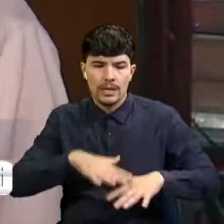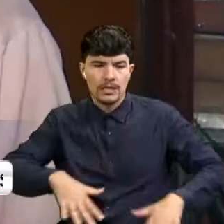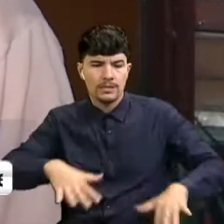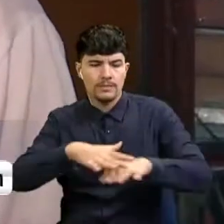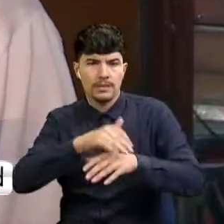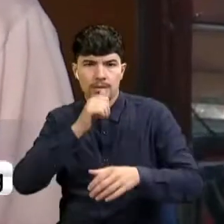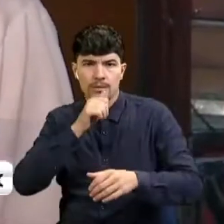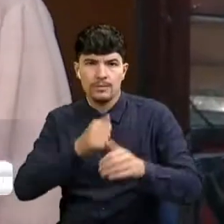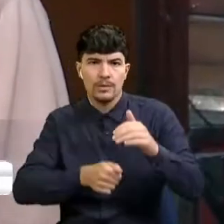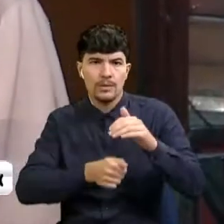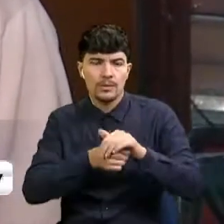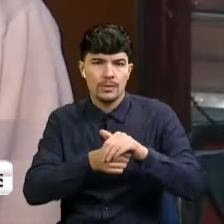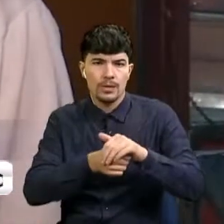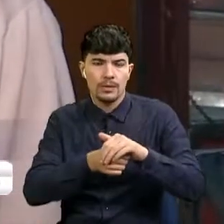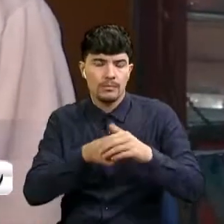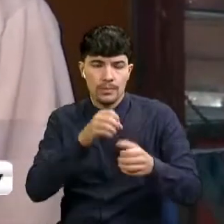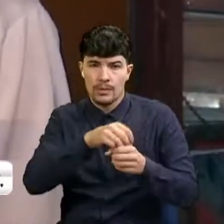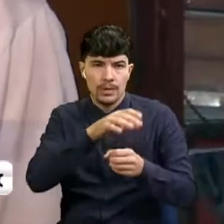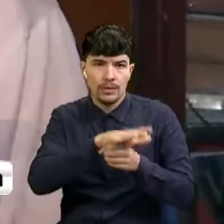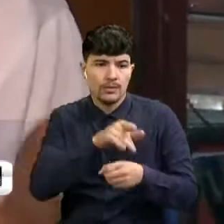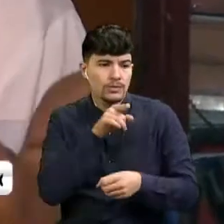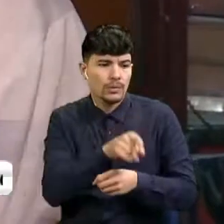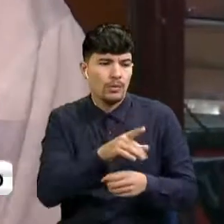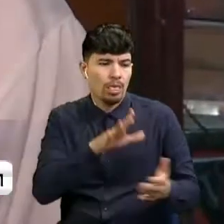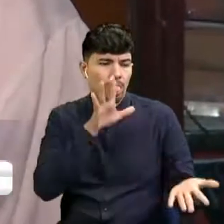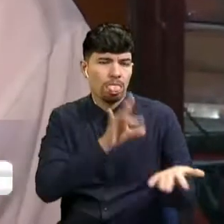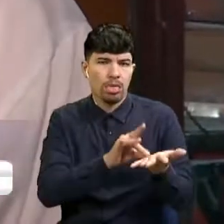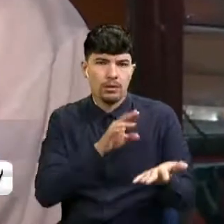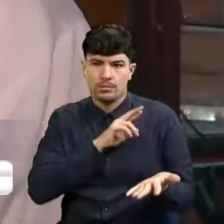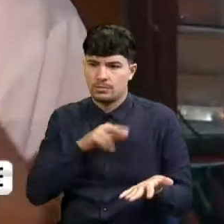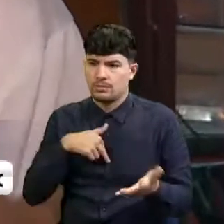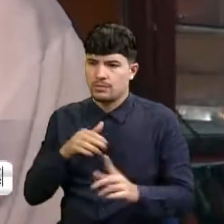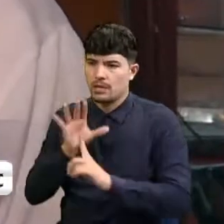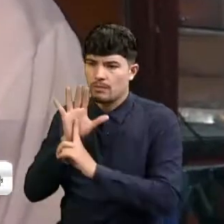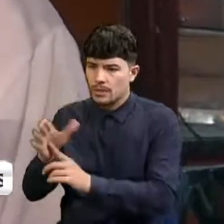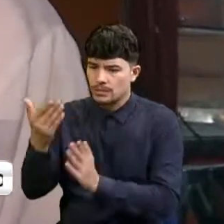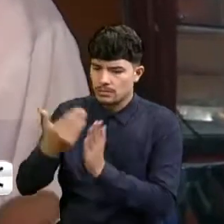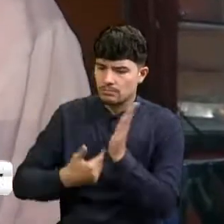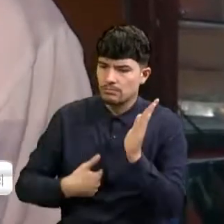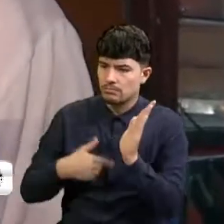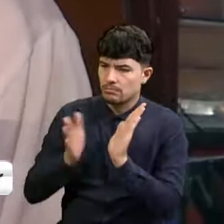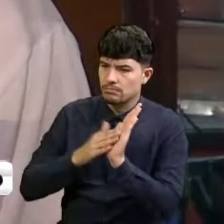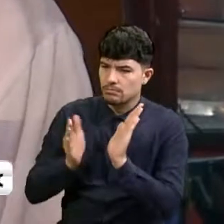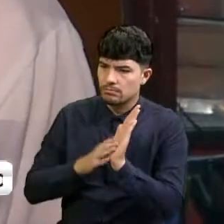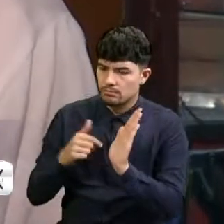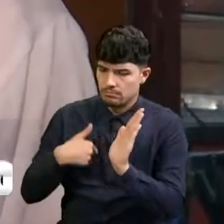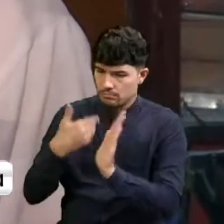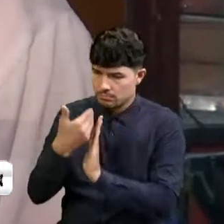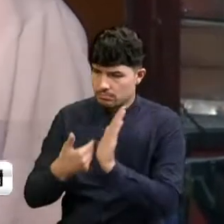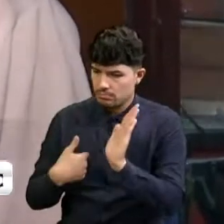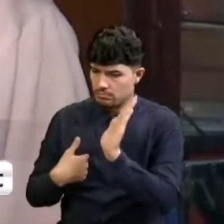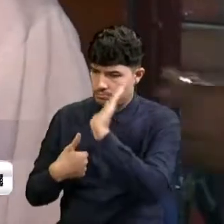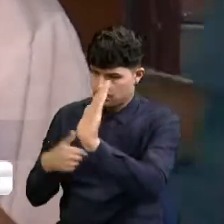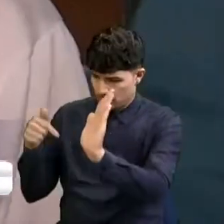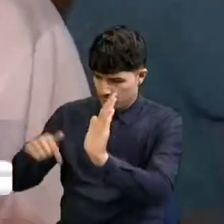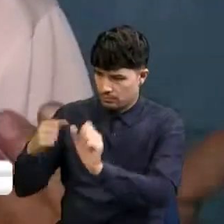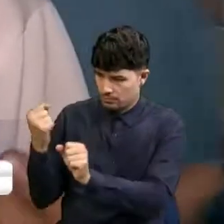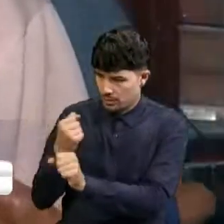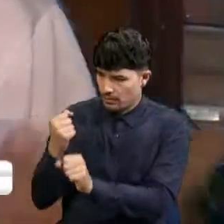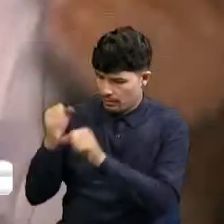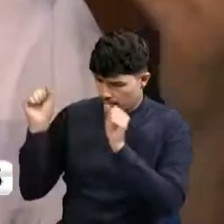sellar sin ninguna explicación. Nosotros le mostramos los documentos con argumentos, documentados, lo que teníamos